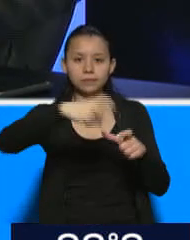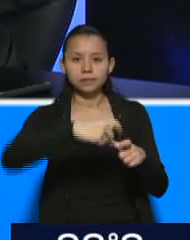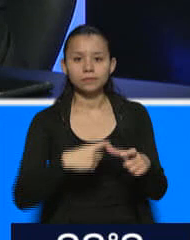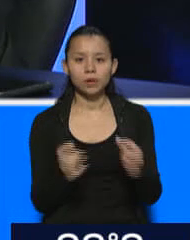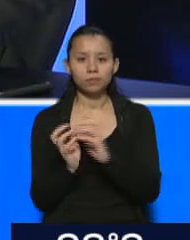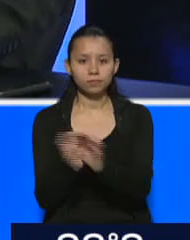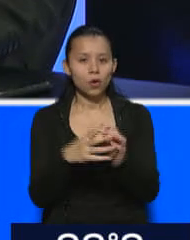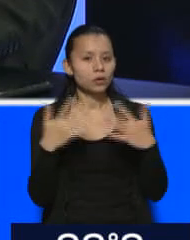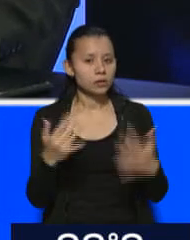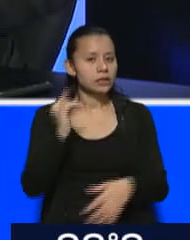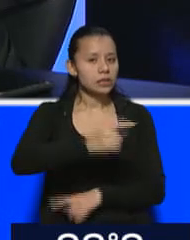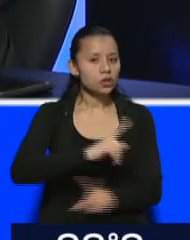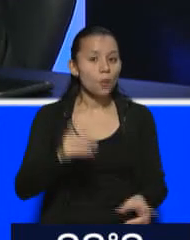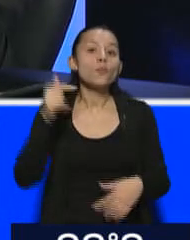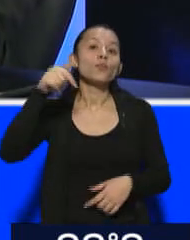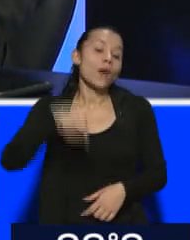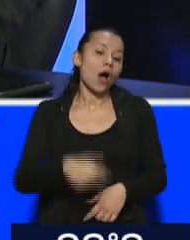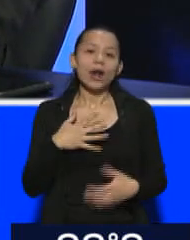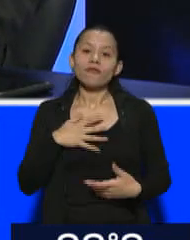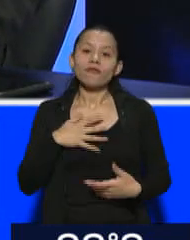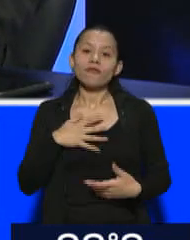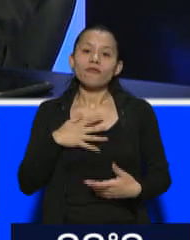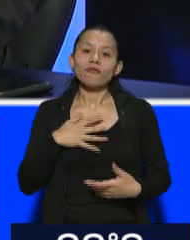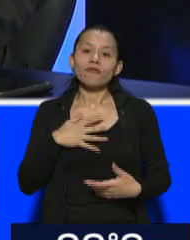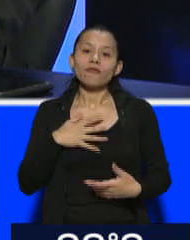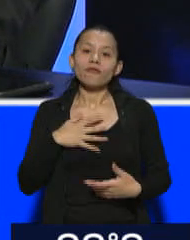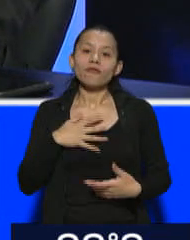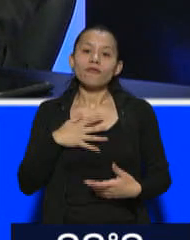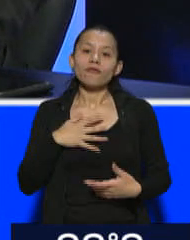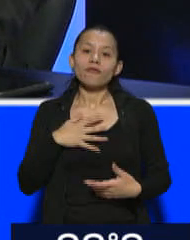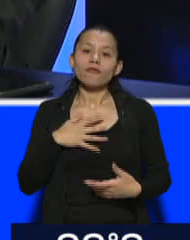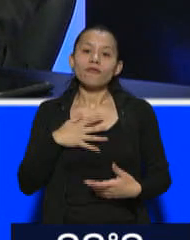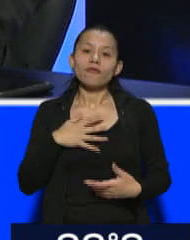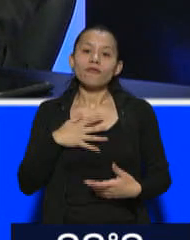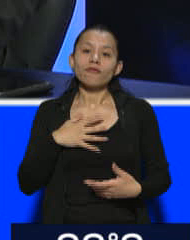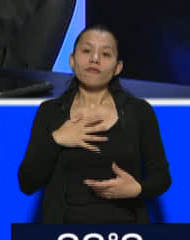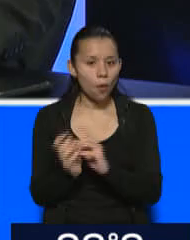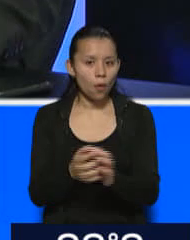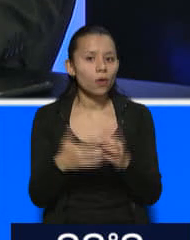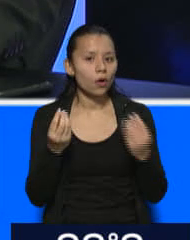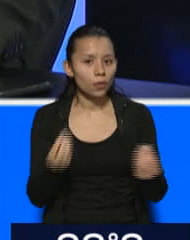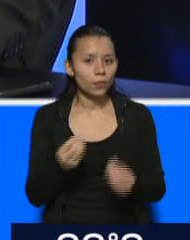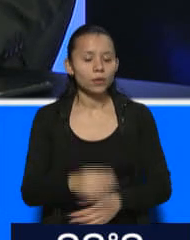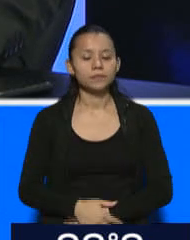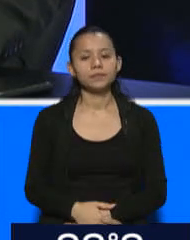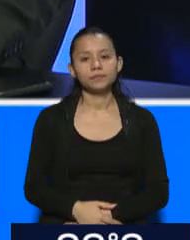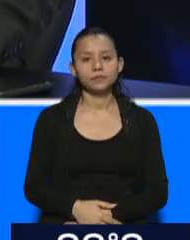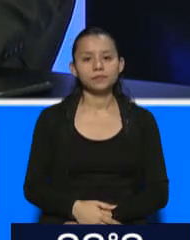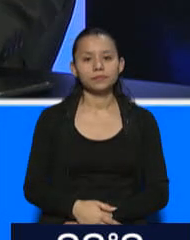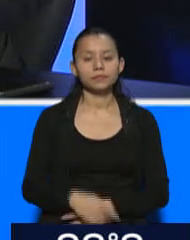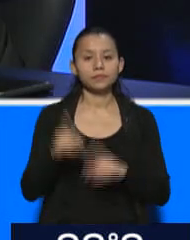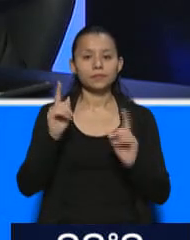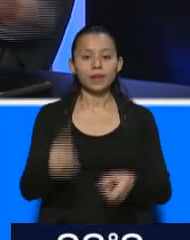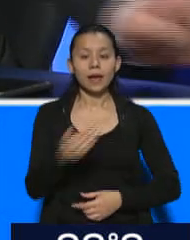en Mendoza. Hay mucho por discutir, hay mucho en juego. Y un poco es lo que avisora Lombardi, el presidente de la Cámara